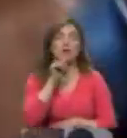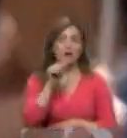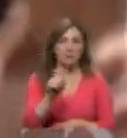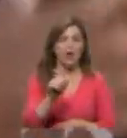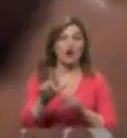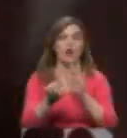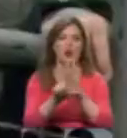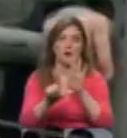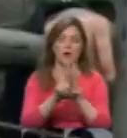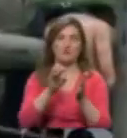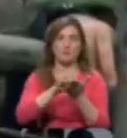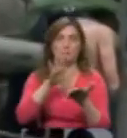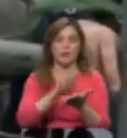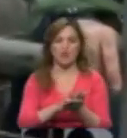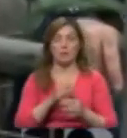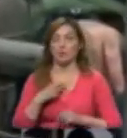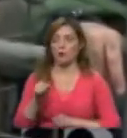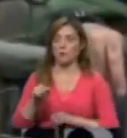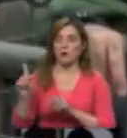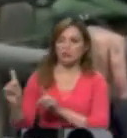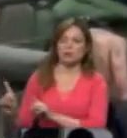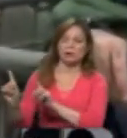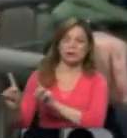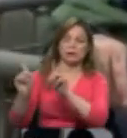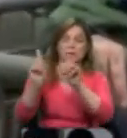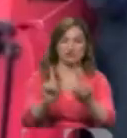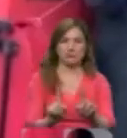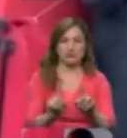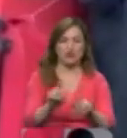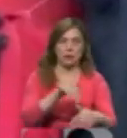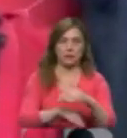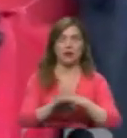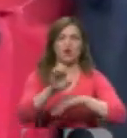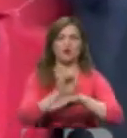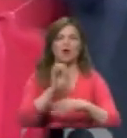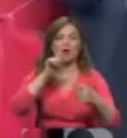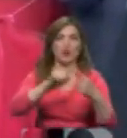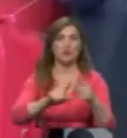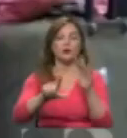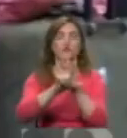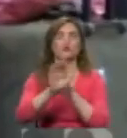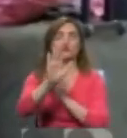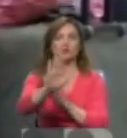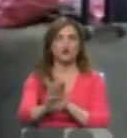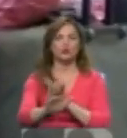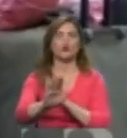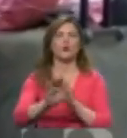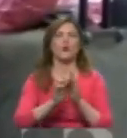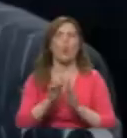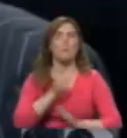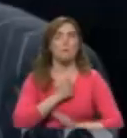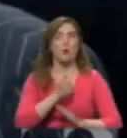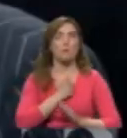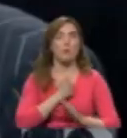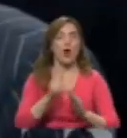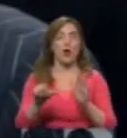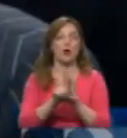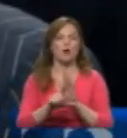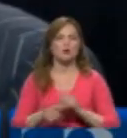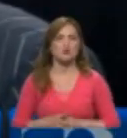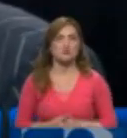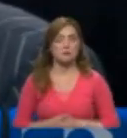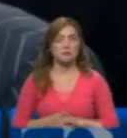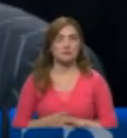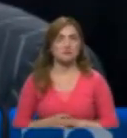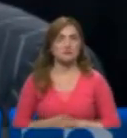Humana, pero serán retornados a los puntos migratorios y no podrán ingresar al país hasta que legalicen su estatus migratorio. No procederán,